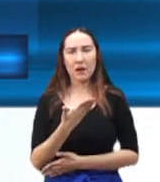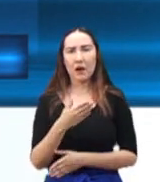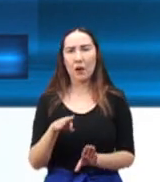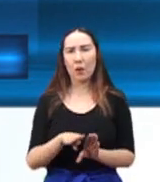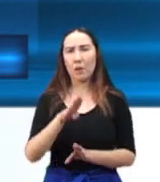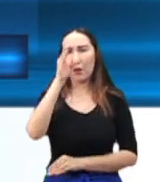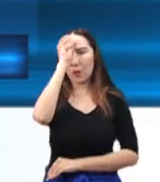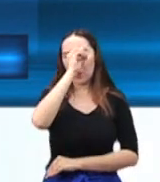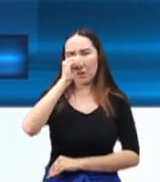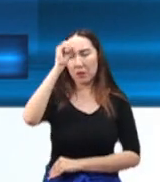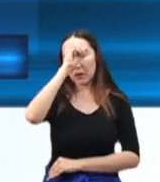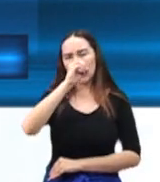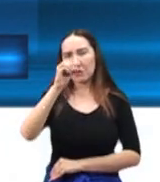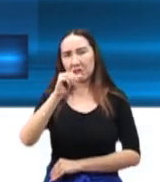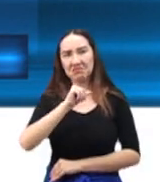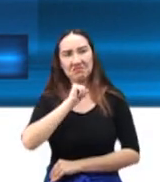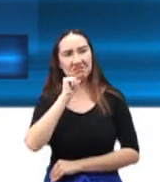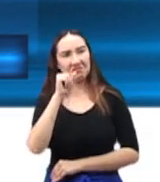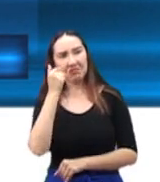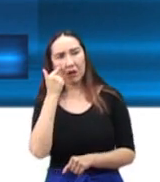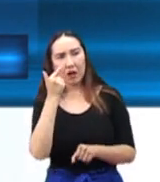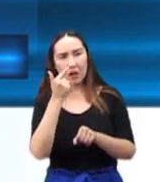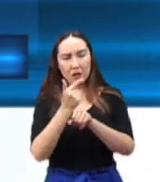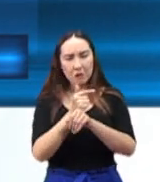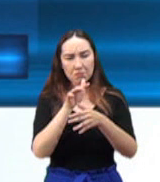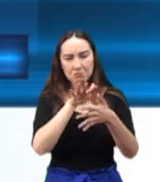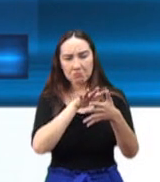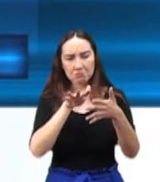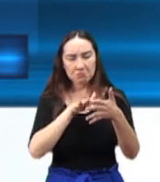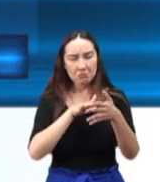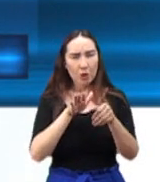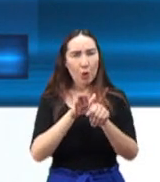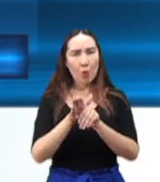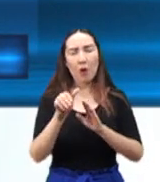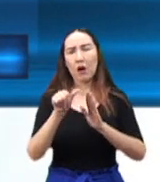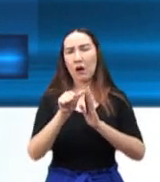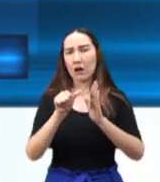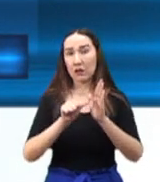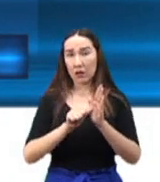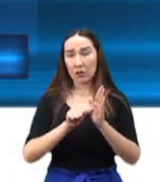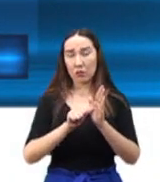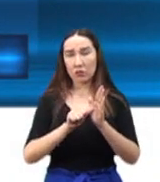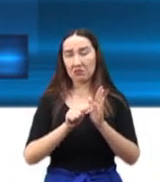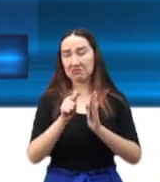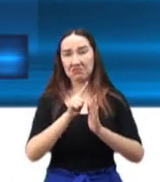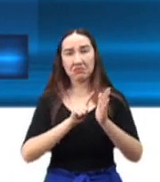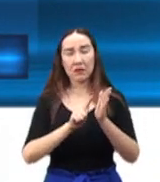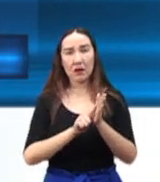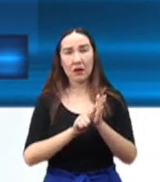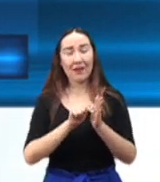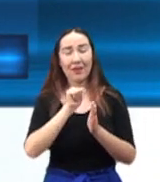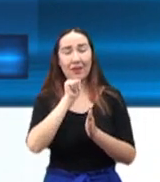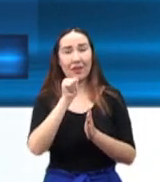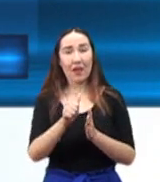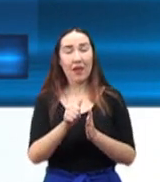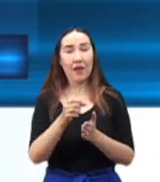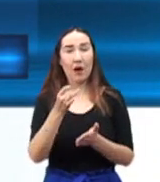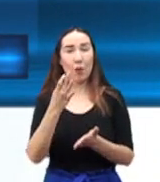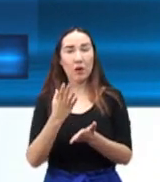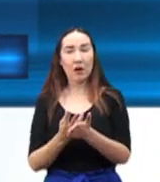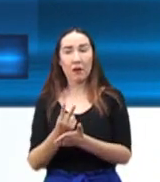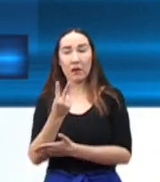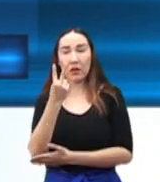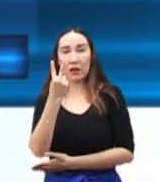percibió el contenido de los artículos de toda la ley. Al contrario, solo se va a dos.